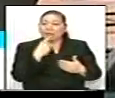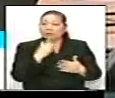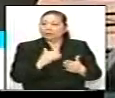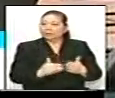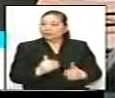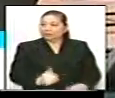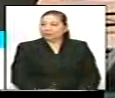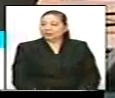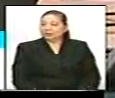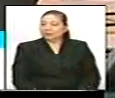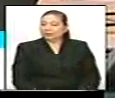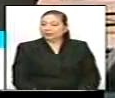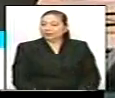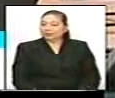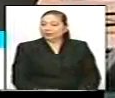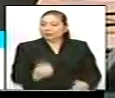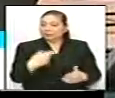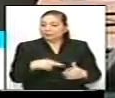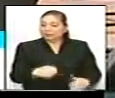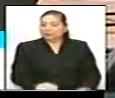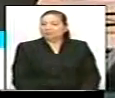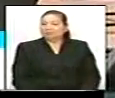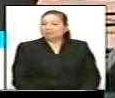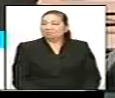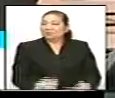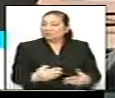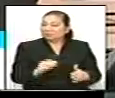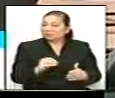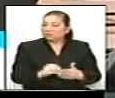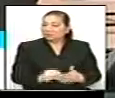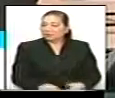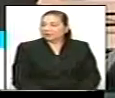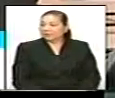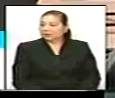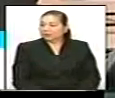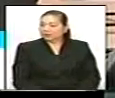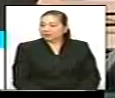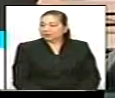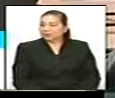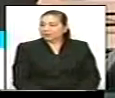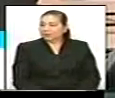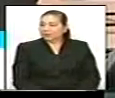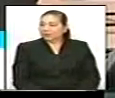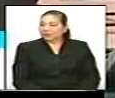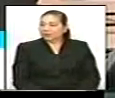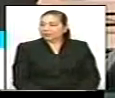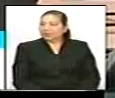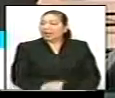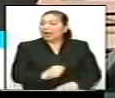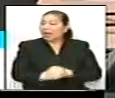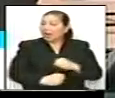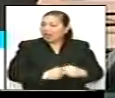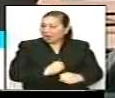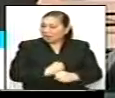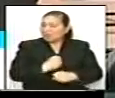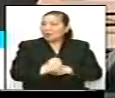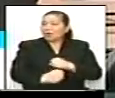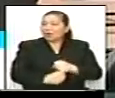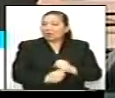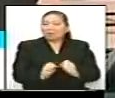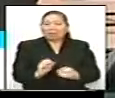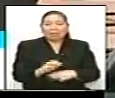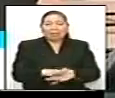arriba, mineras, ya registradas, acá, señores, de años y años botando sus regadas sin